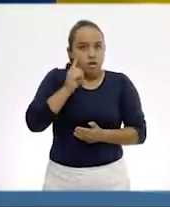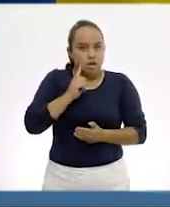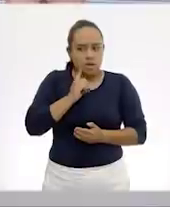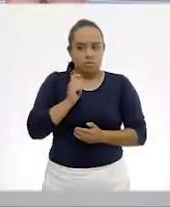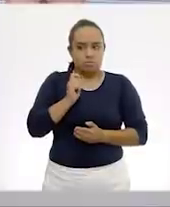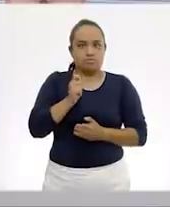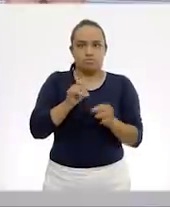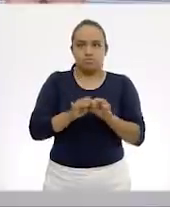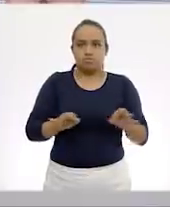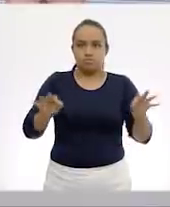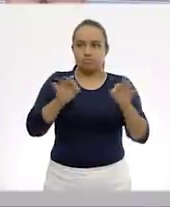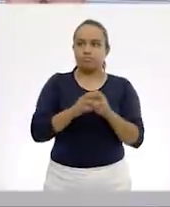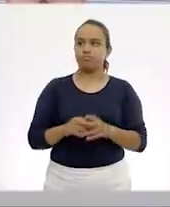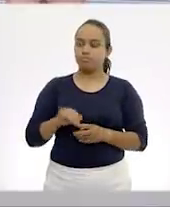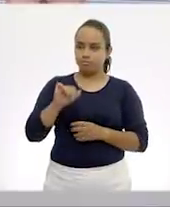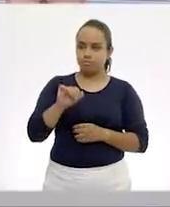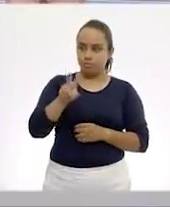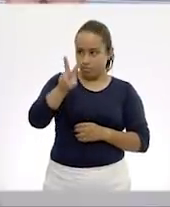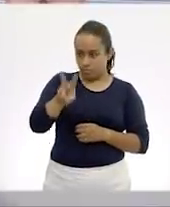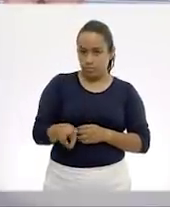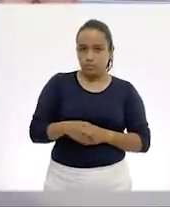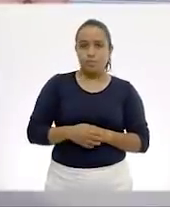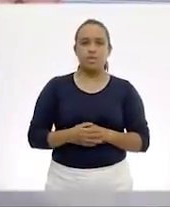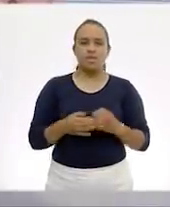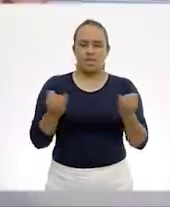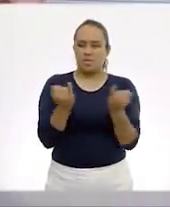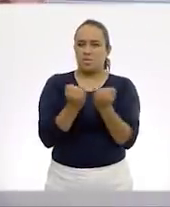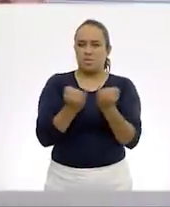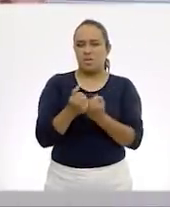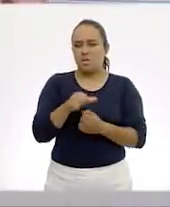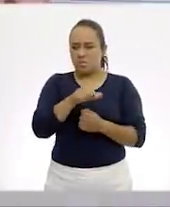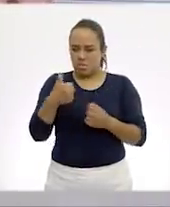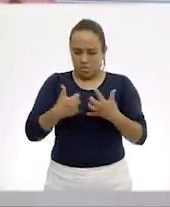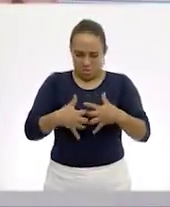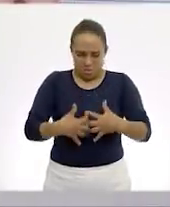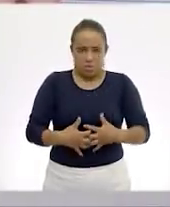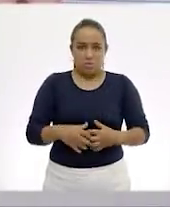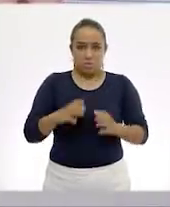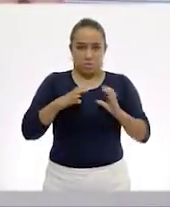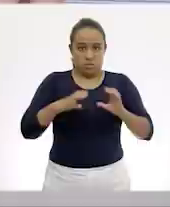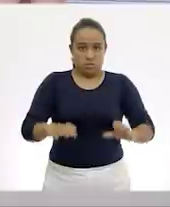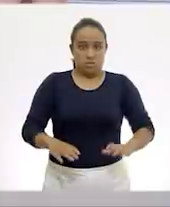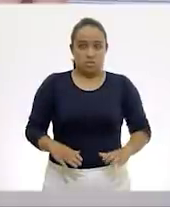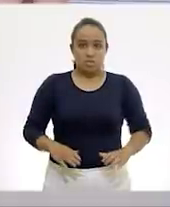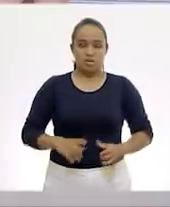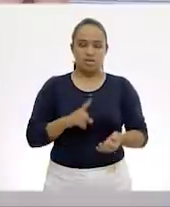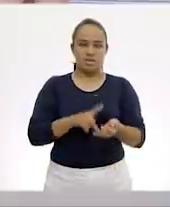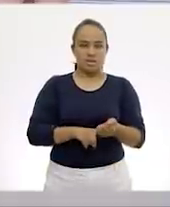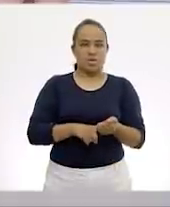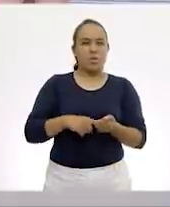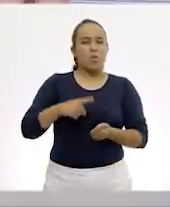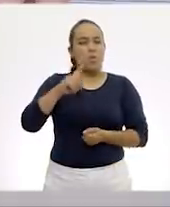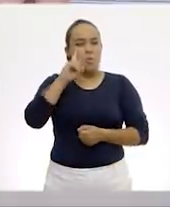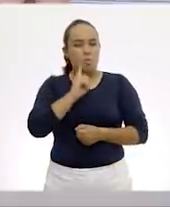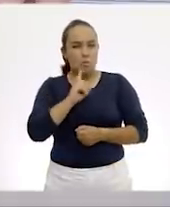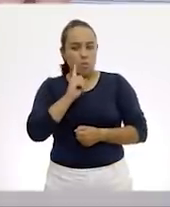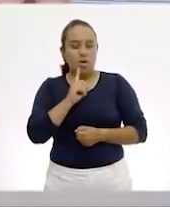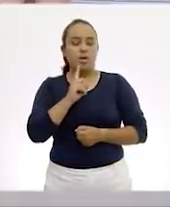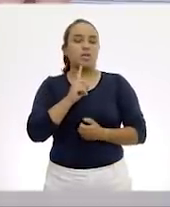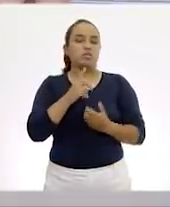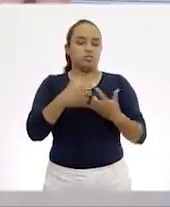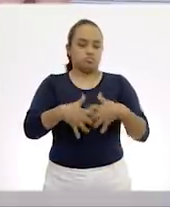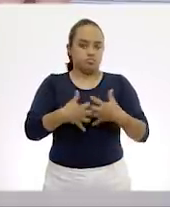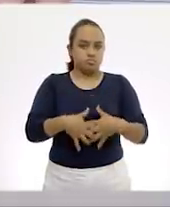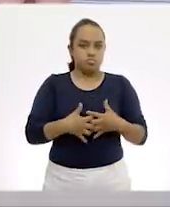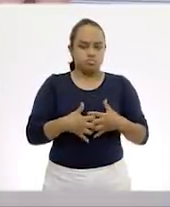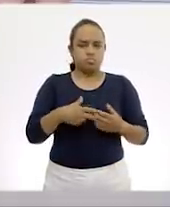importantes. Efectivamente. Al igual que otros sistemas de nuestro cuerpo, los órganos sexuales tienen varios componentes